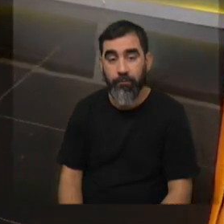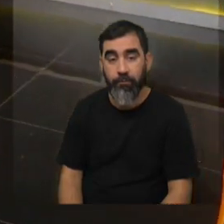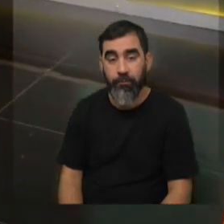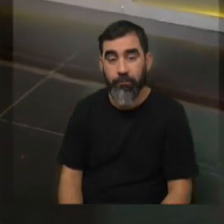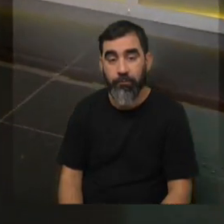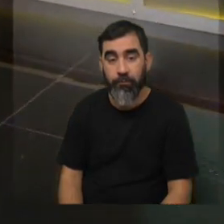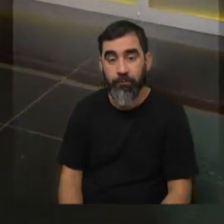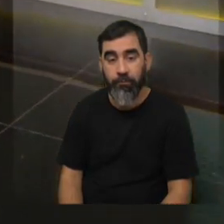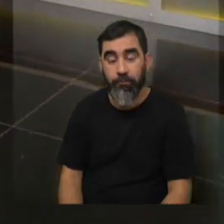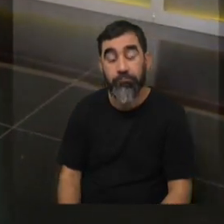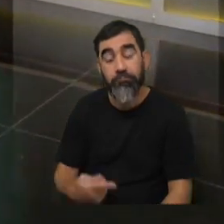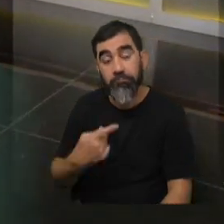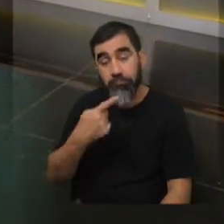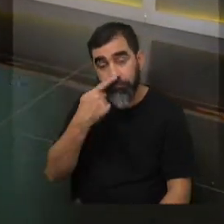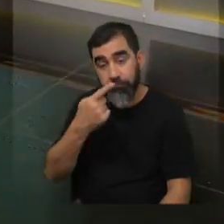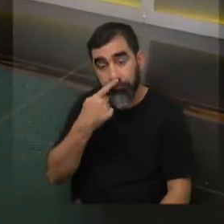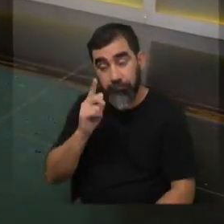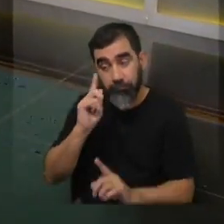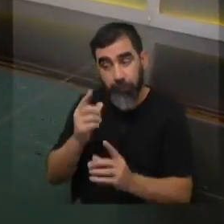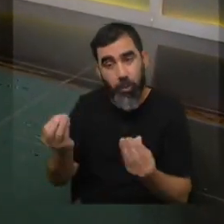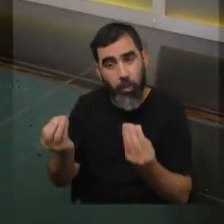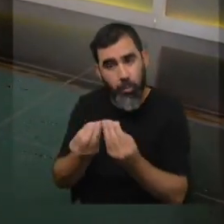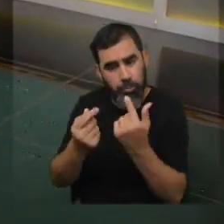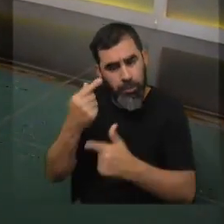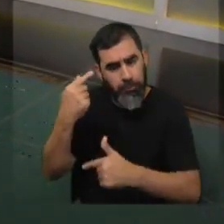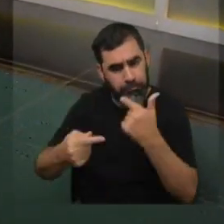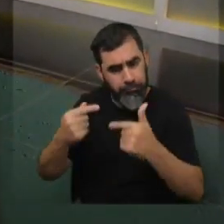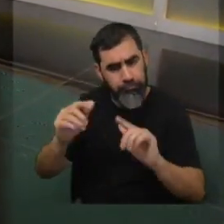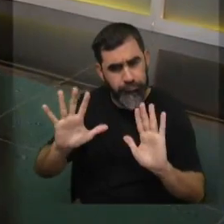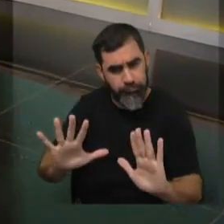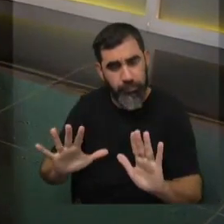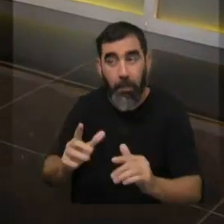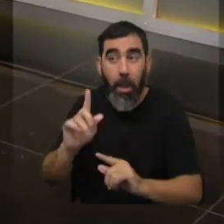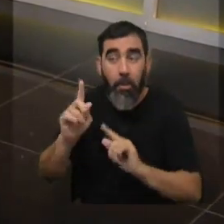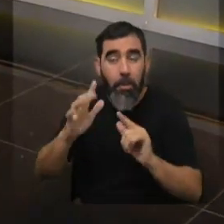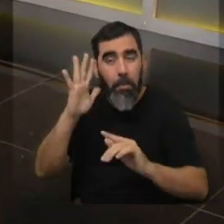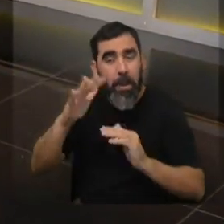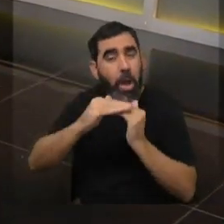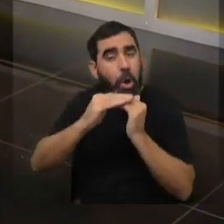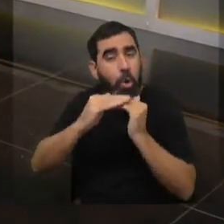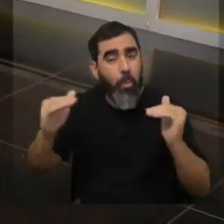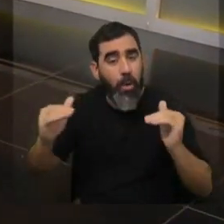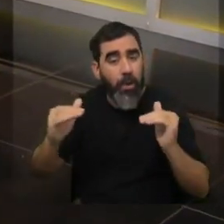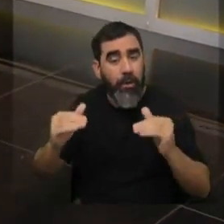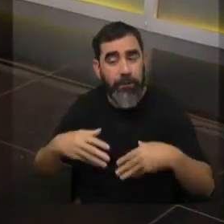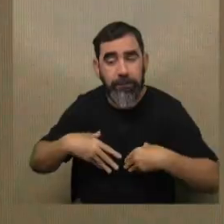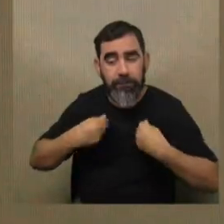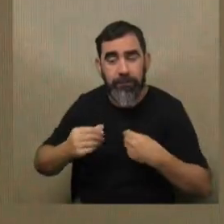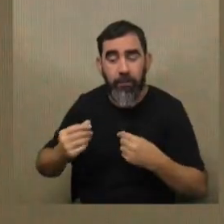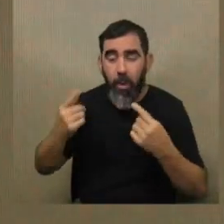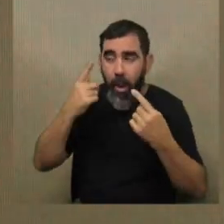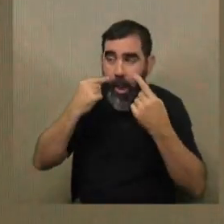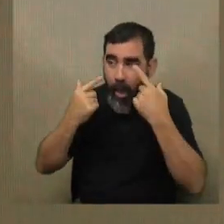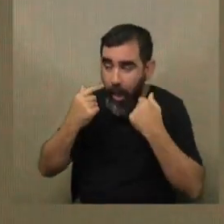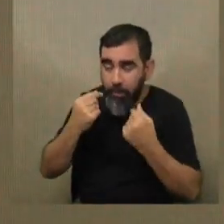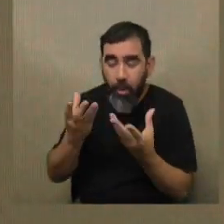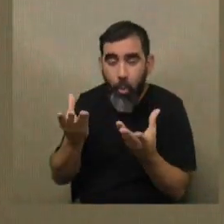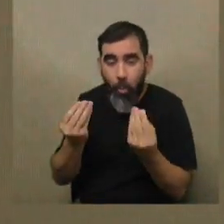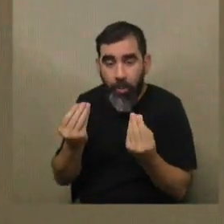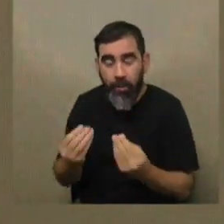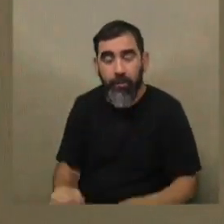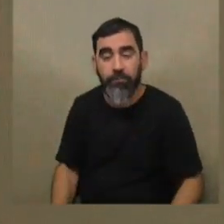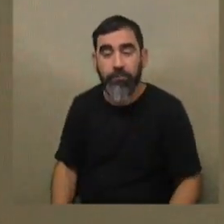La verdad, Alexandra, que es bien interesante y hay un montón de algo tan normal y tan cotidiano como es sentir, bueno, lágrimas y humedad en los ojos y